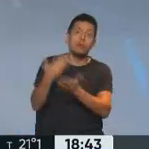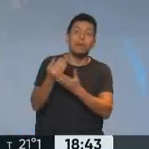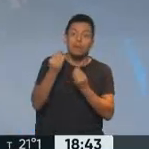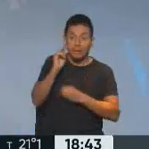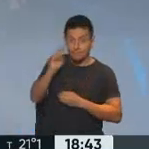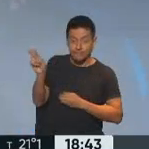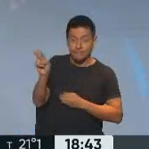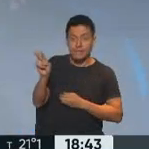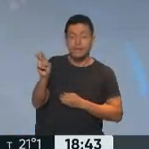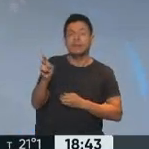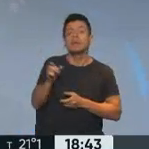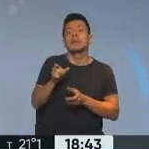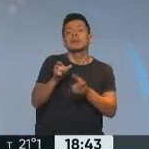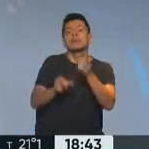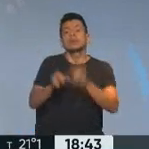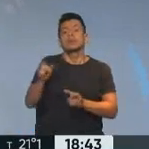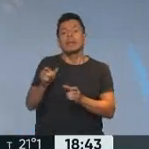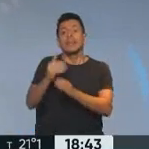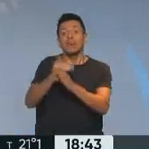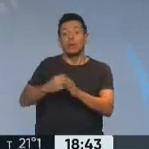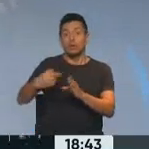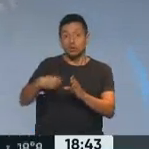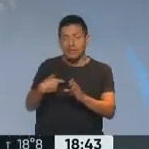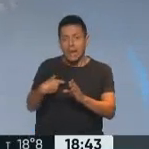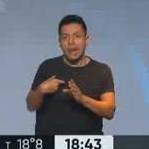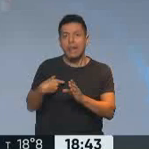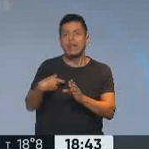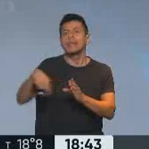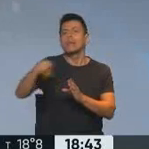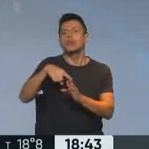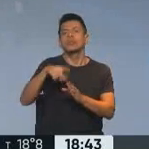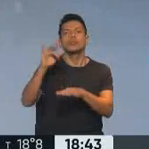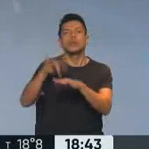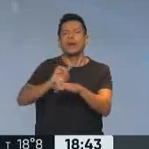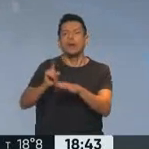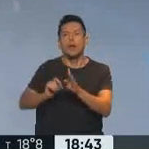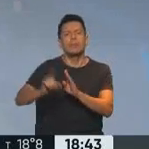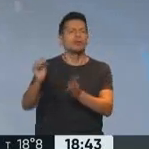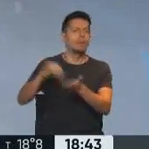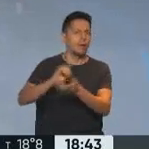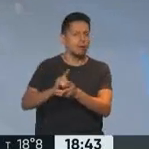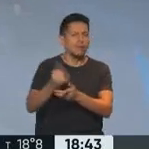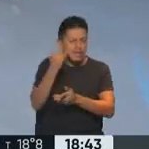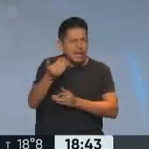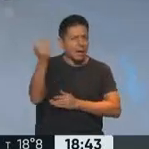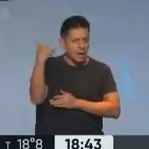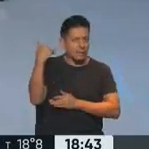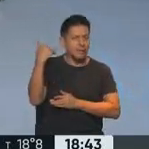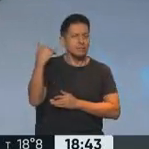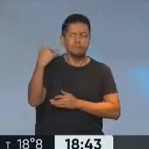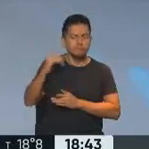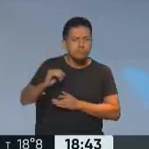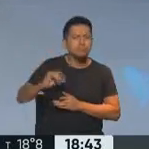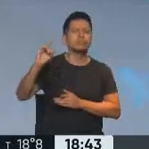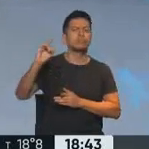Fíjate, que los beneficiarios de la tarifa social no sean alcanzados por otro aumento. Ya tuvieron un incremento a principio de año y